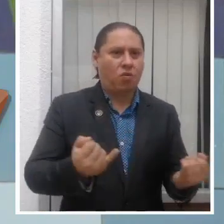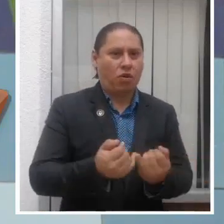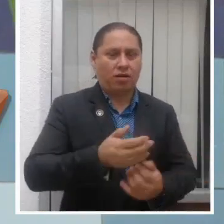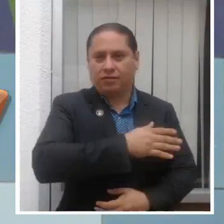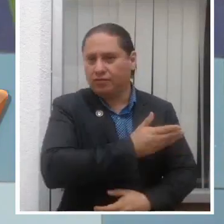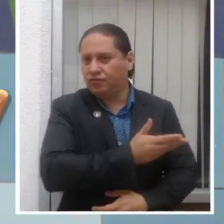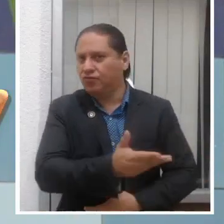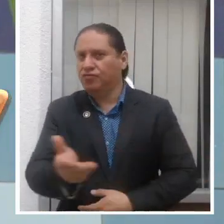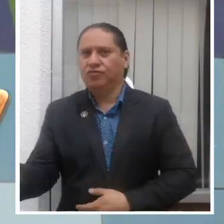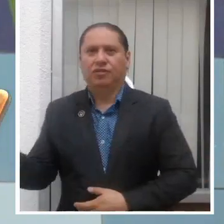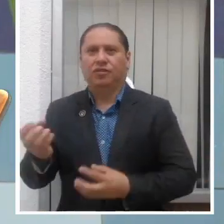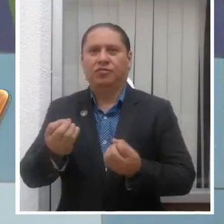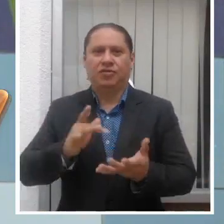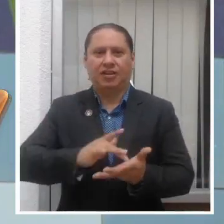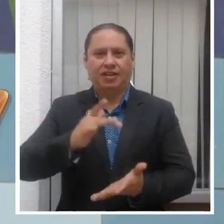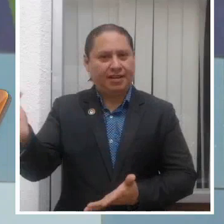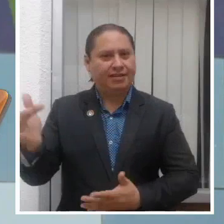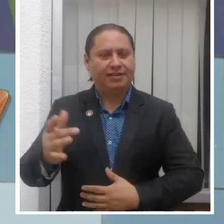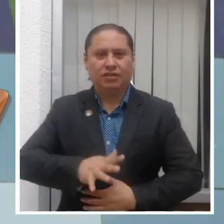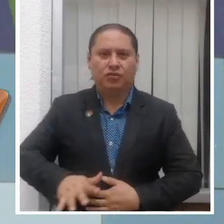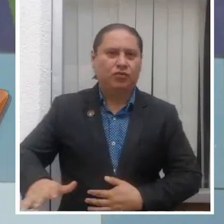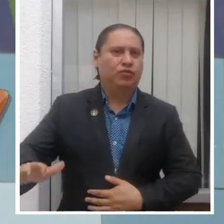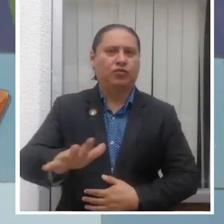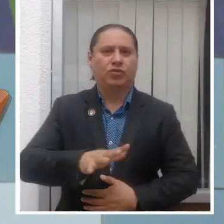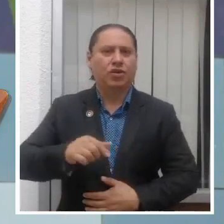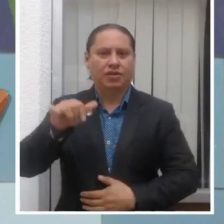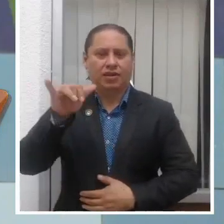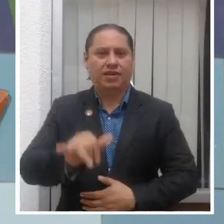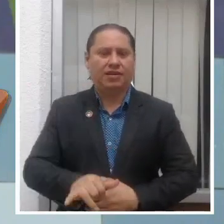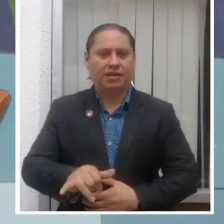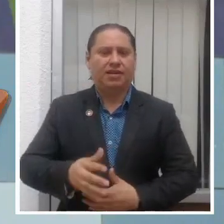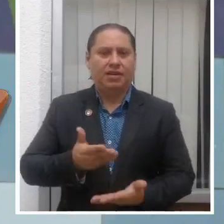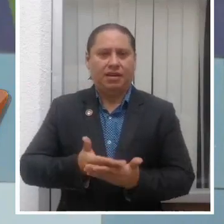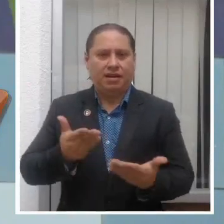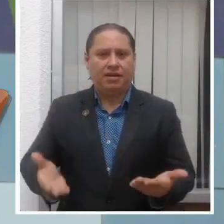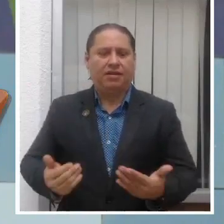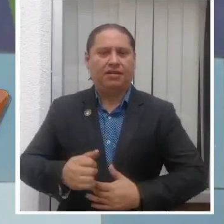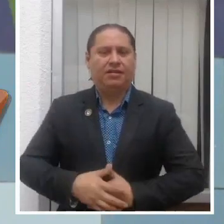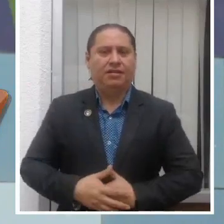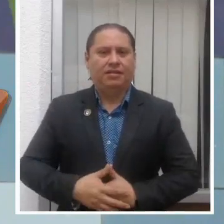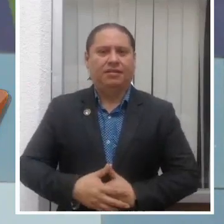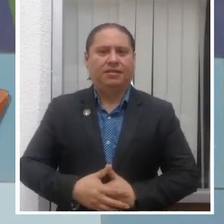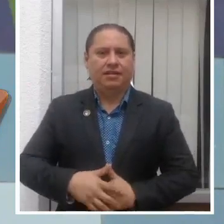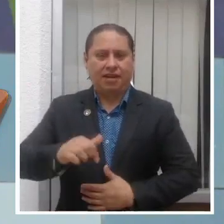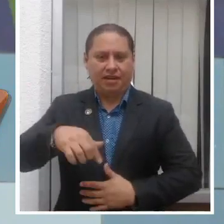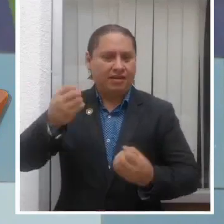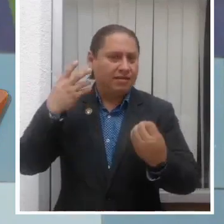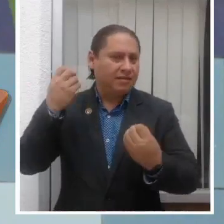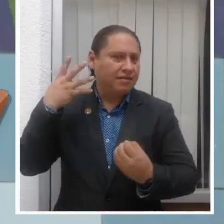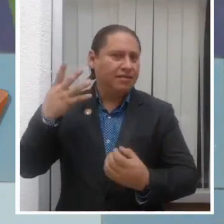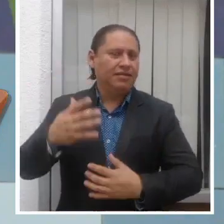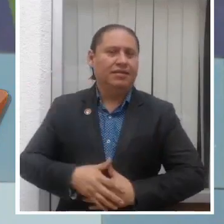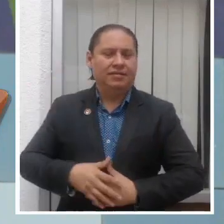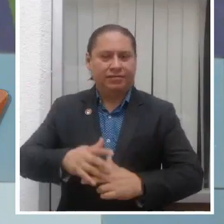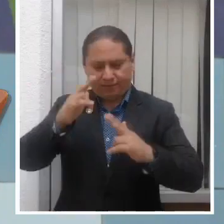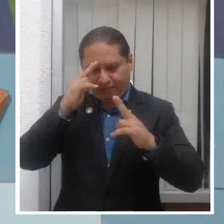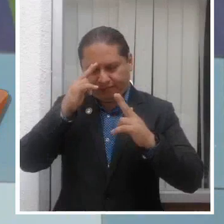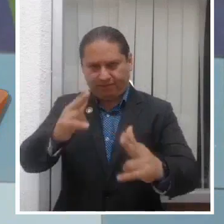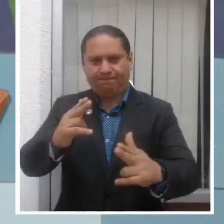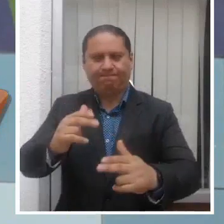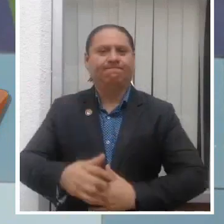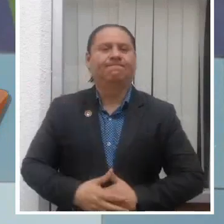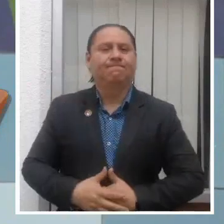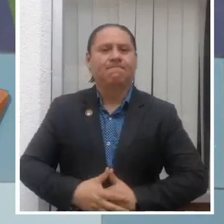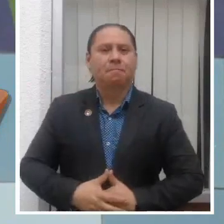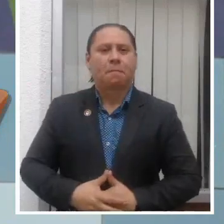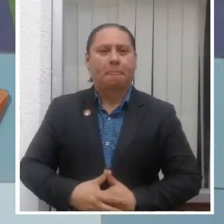Así que les agradezco a todos y a todas los que están aquí presentes en este emotivo